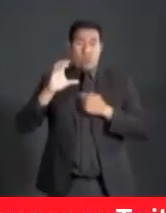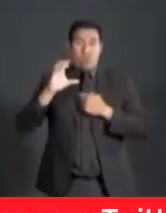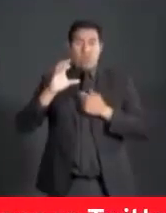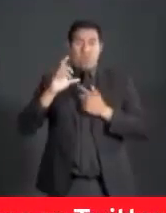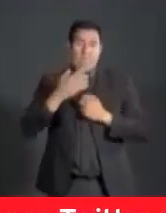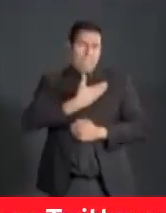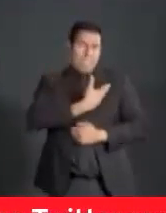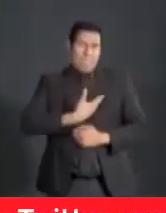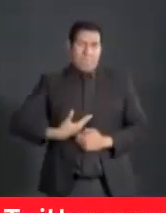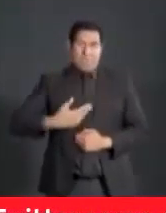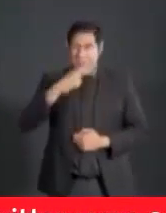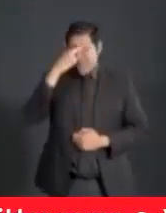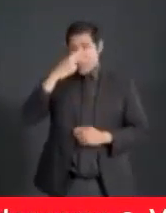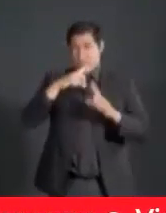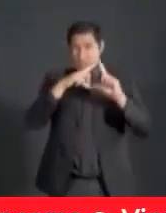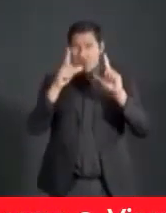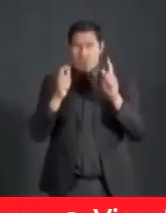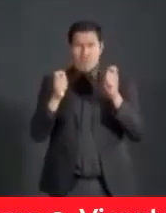como presidente,